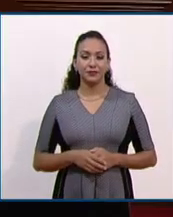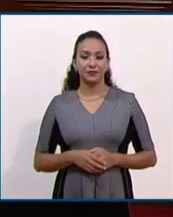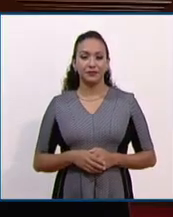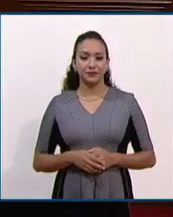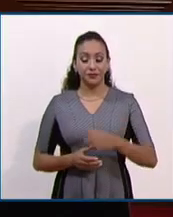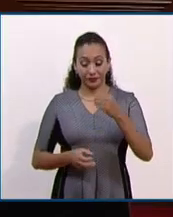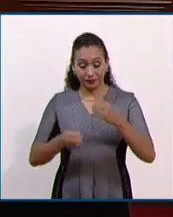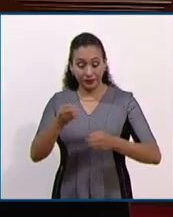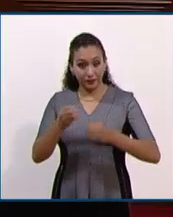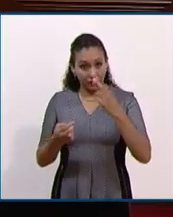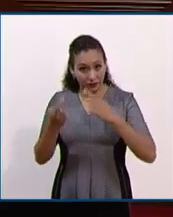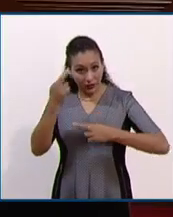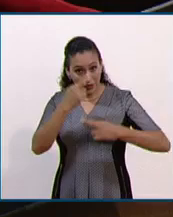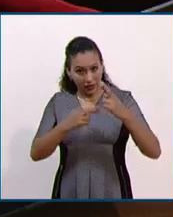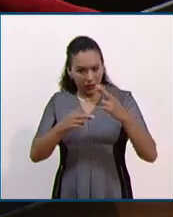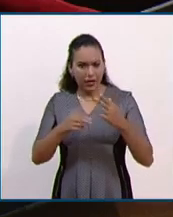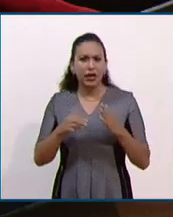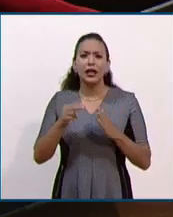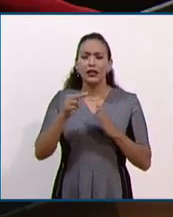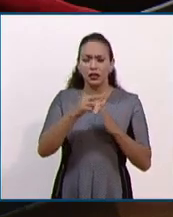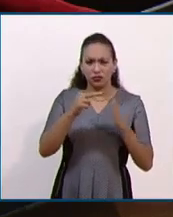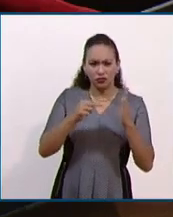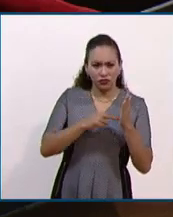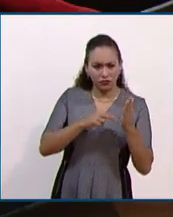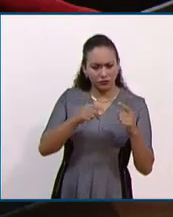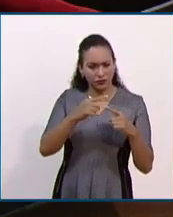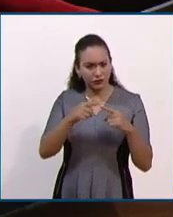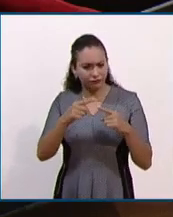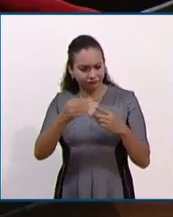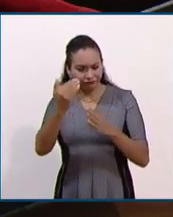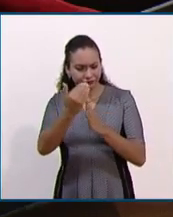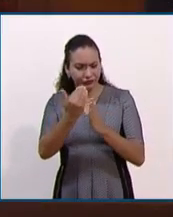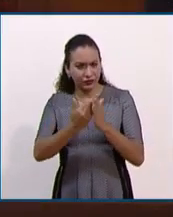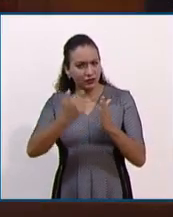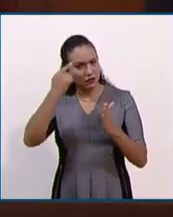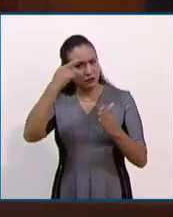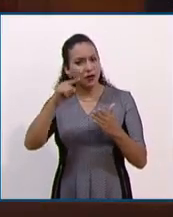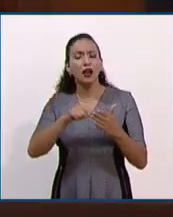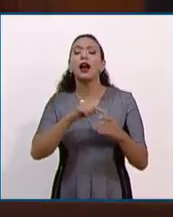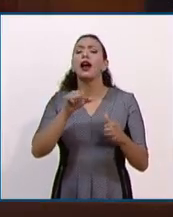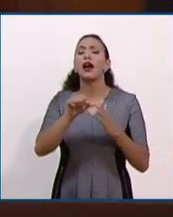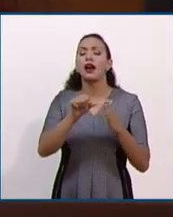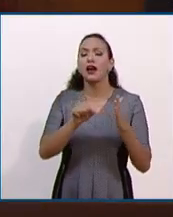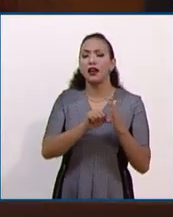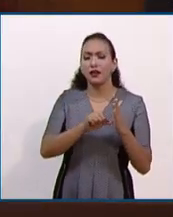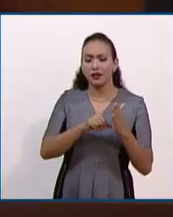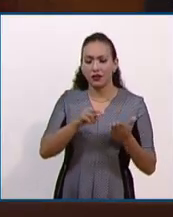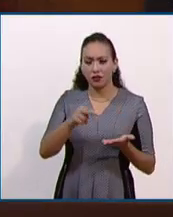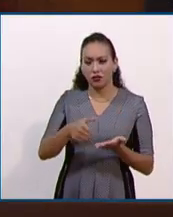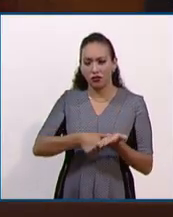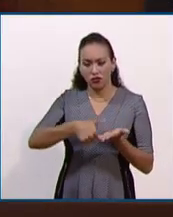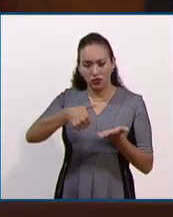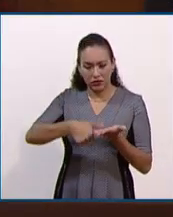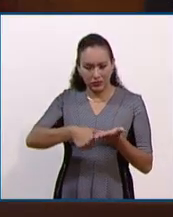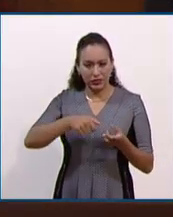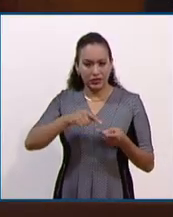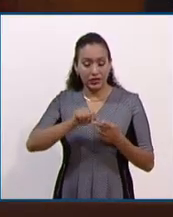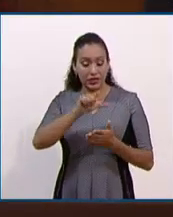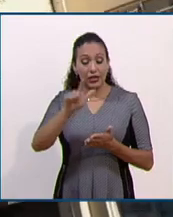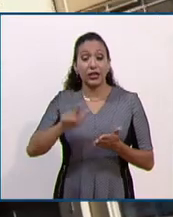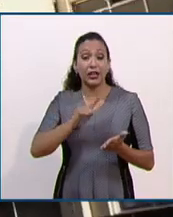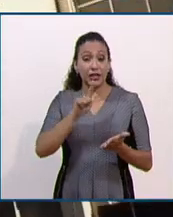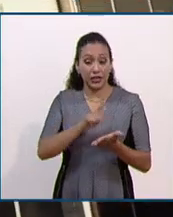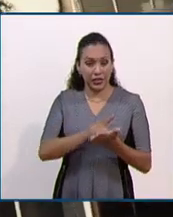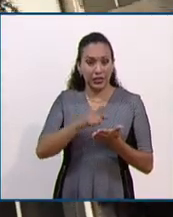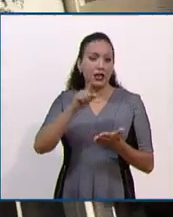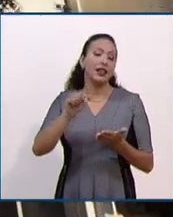El Pleno de la Corte declaró la inconstitucionalidad con efectos generales de los artículos del Código Civil y de la Ley del Registro Civil, ambas